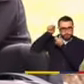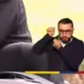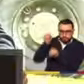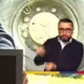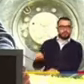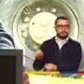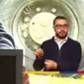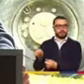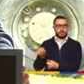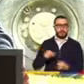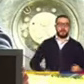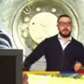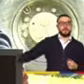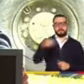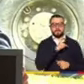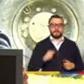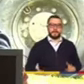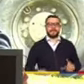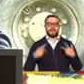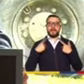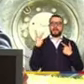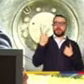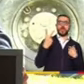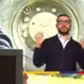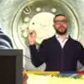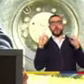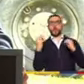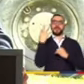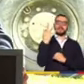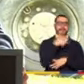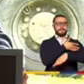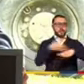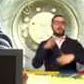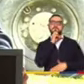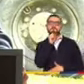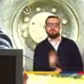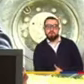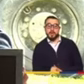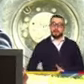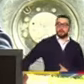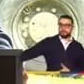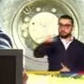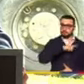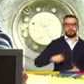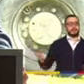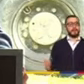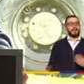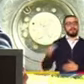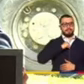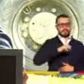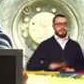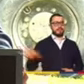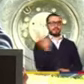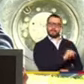invertir en la vida de 2 o 3 millones de ancianos y ancianas, y en el derecho de todo